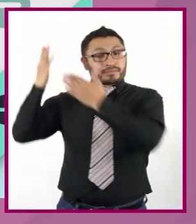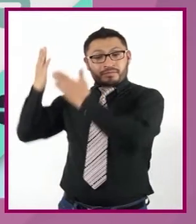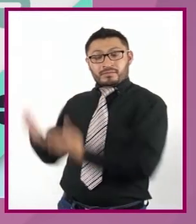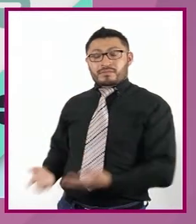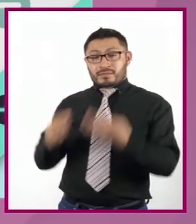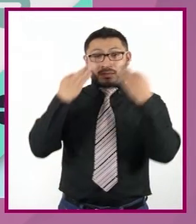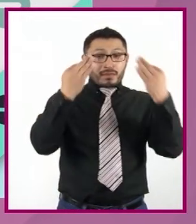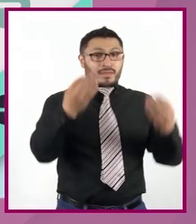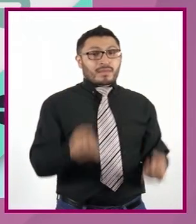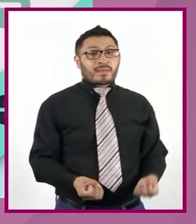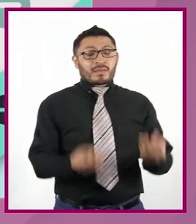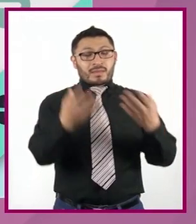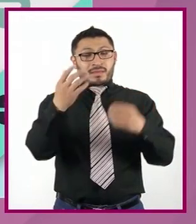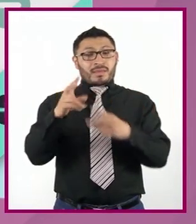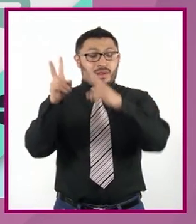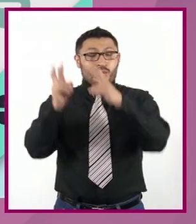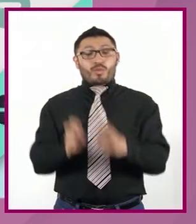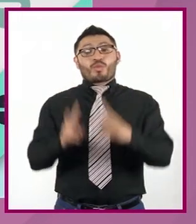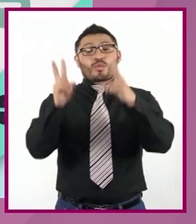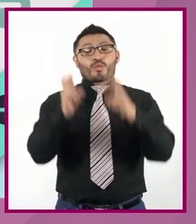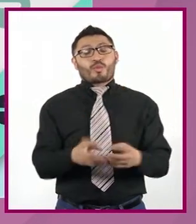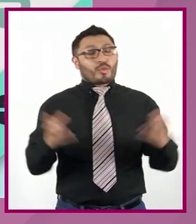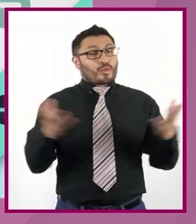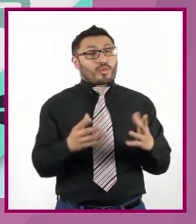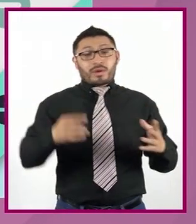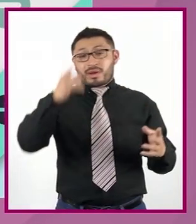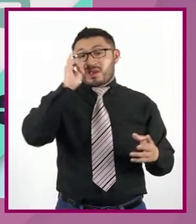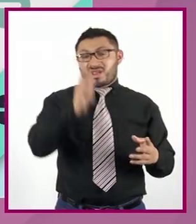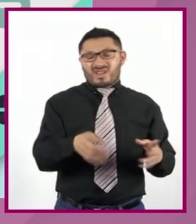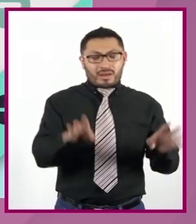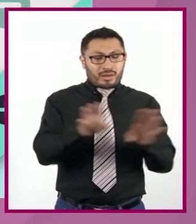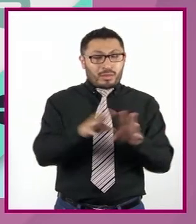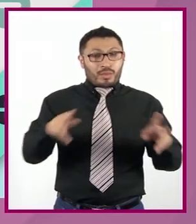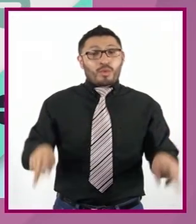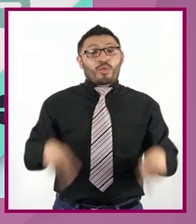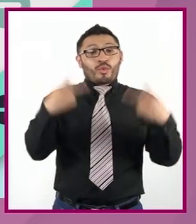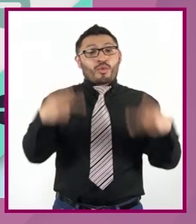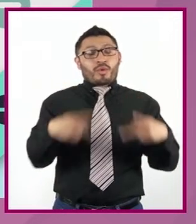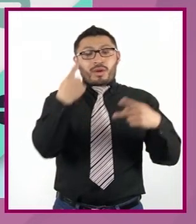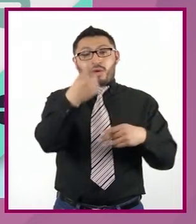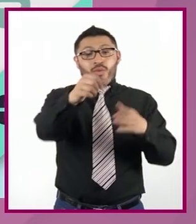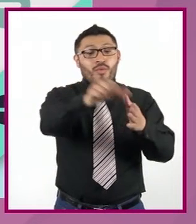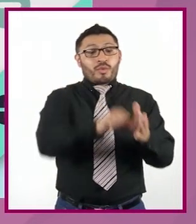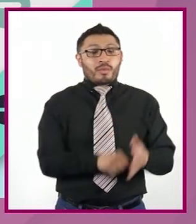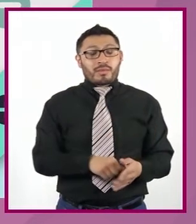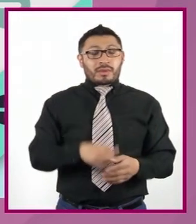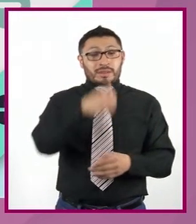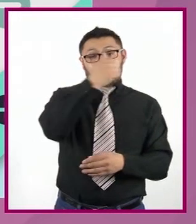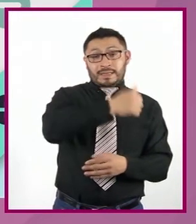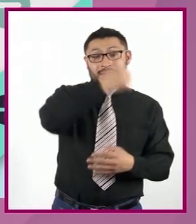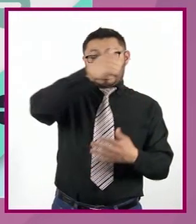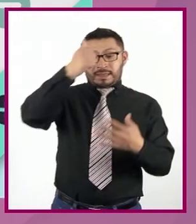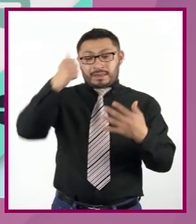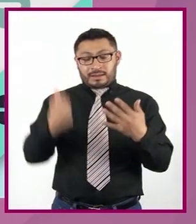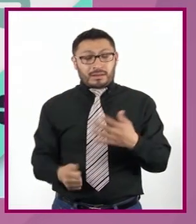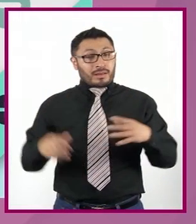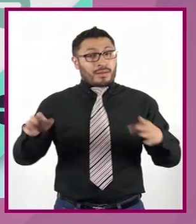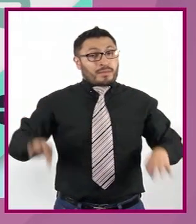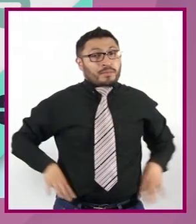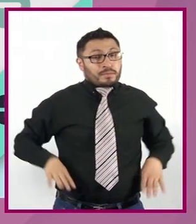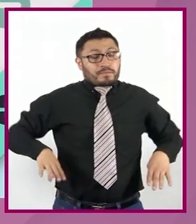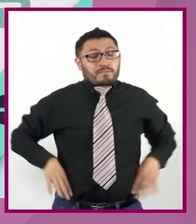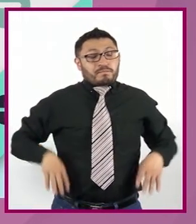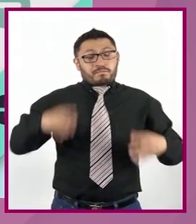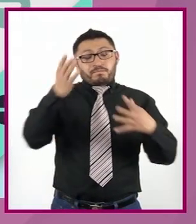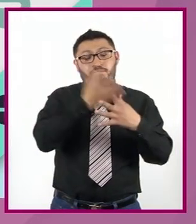observar el número de descargas realizadas, que corresponde a las ventas que tuvo en un mes, en cada una de las categorías en